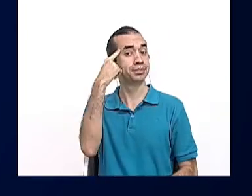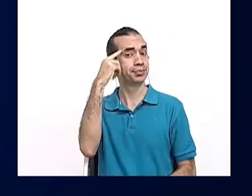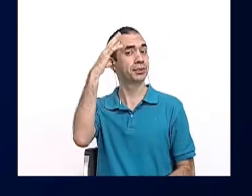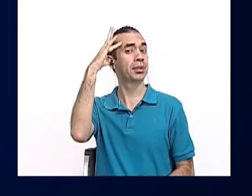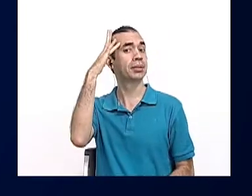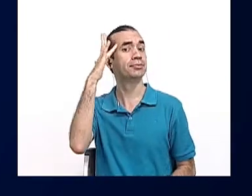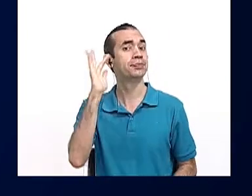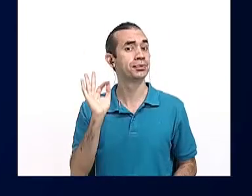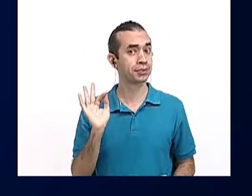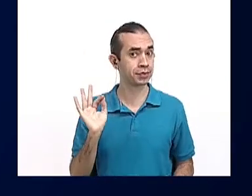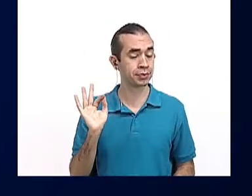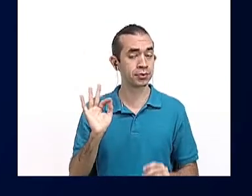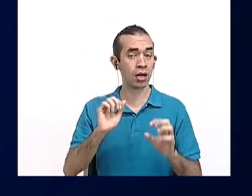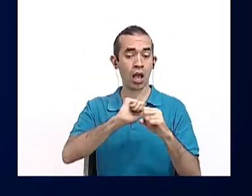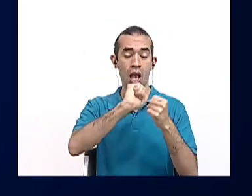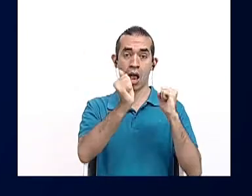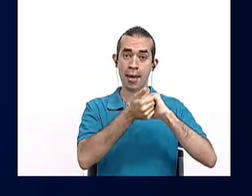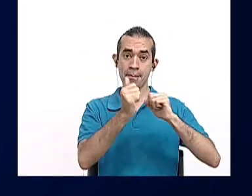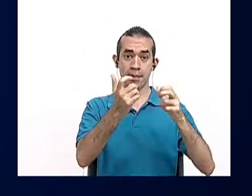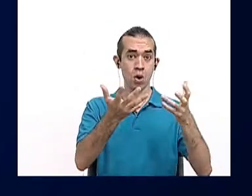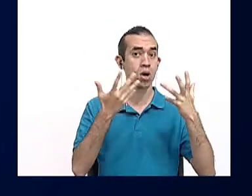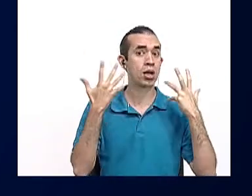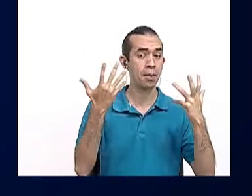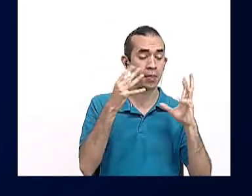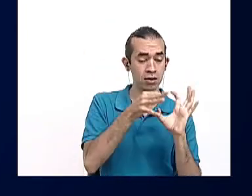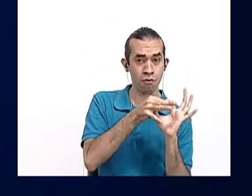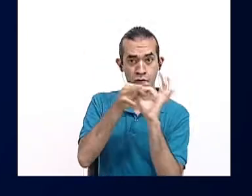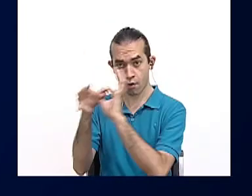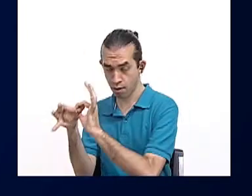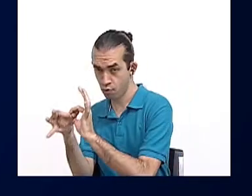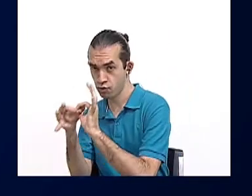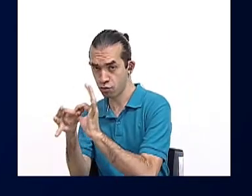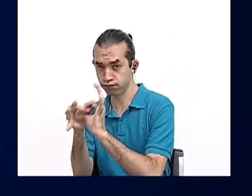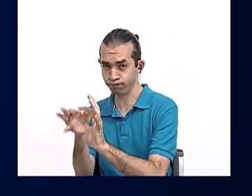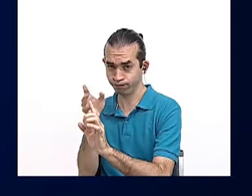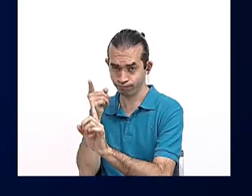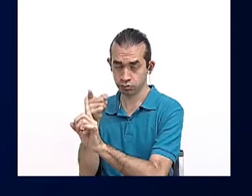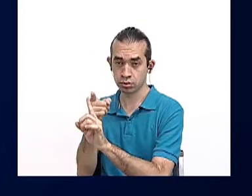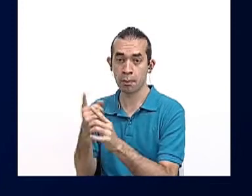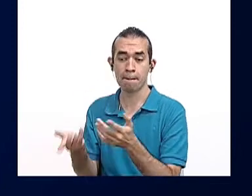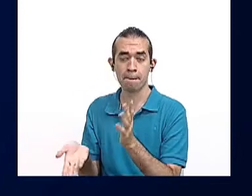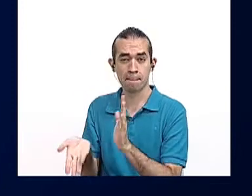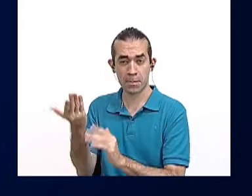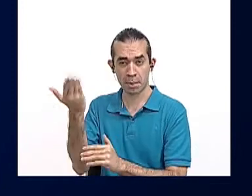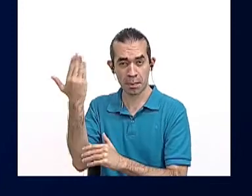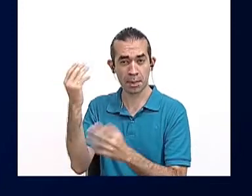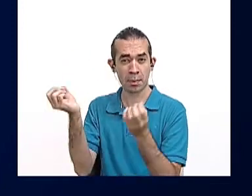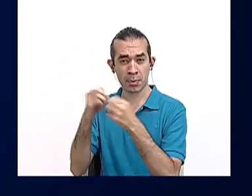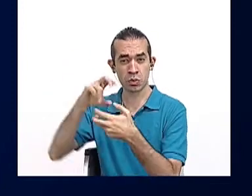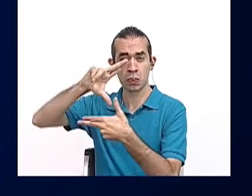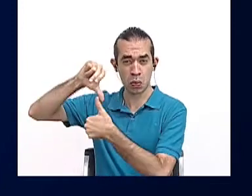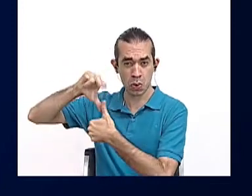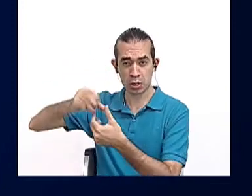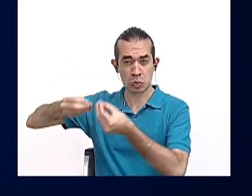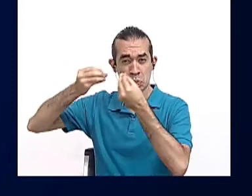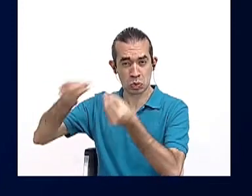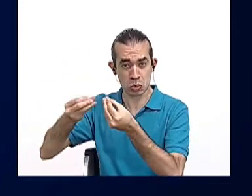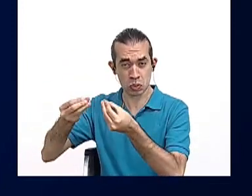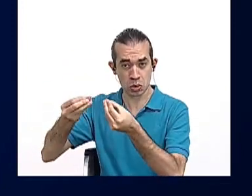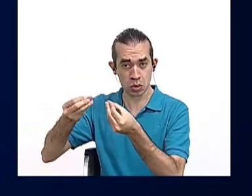cambio climático tiene relación directa con el aumento en la frecuencia de huracanes? ¿Qué